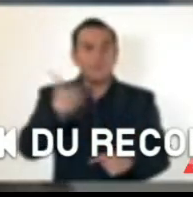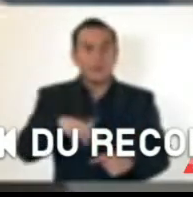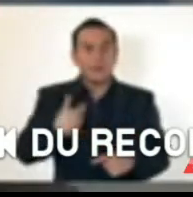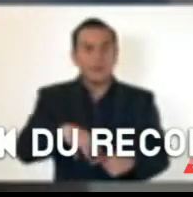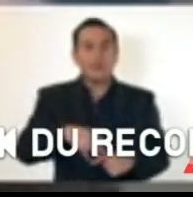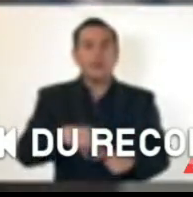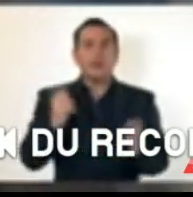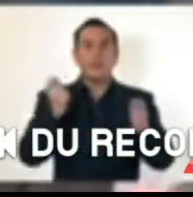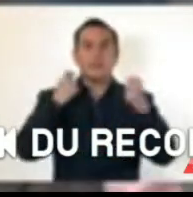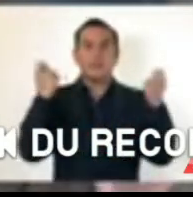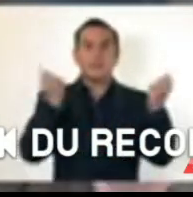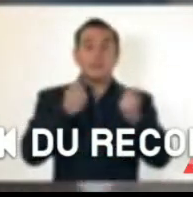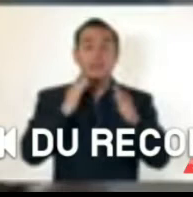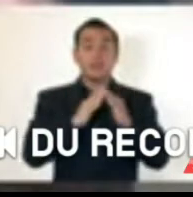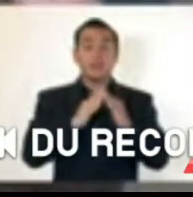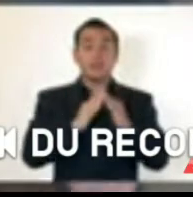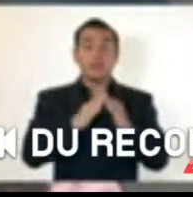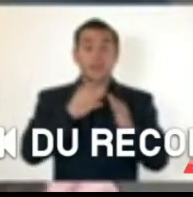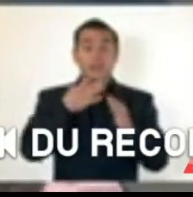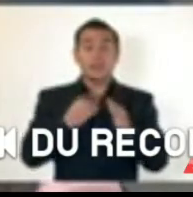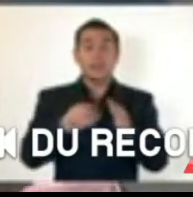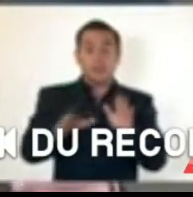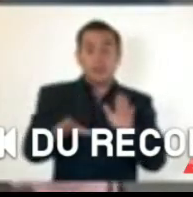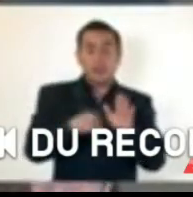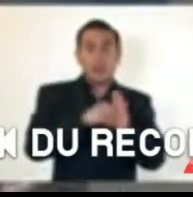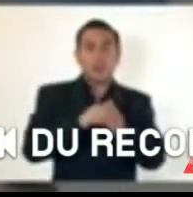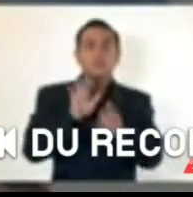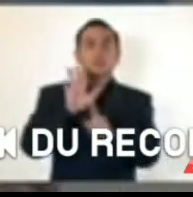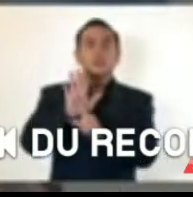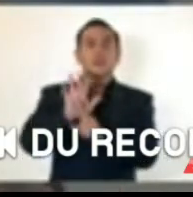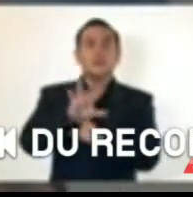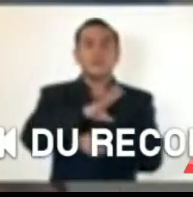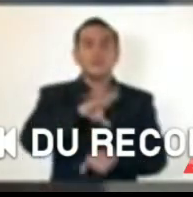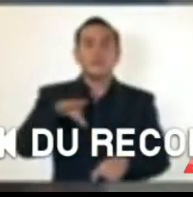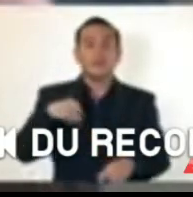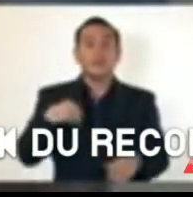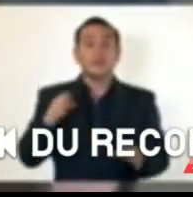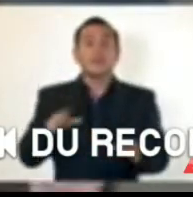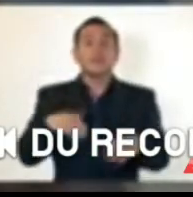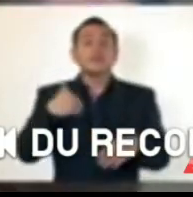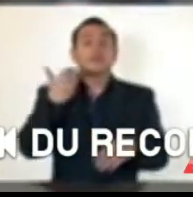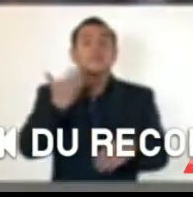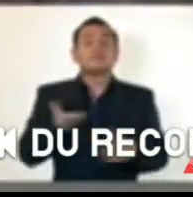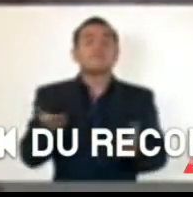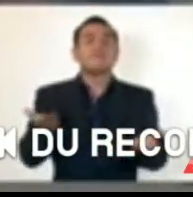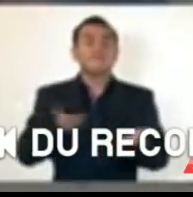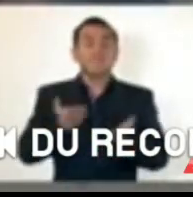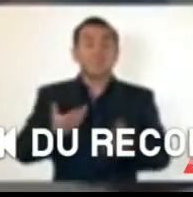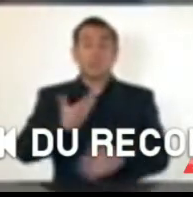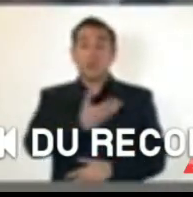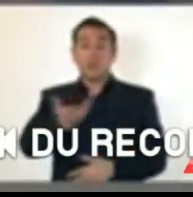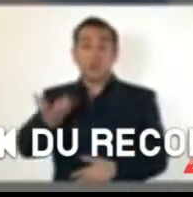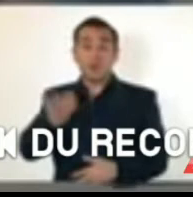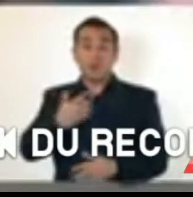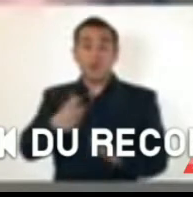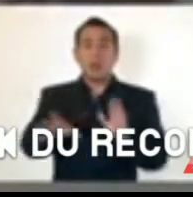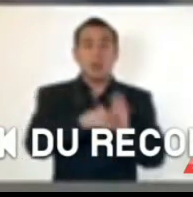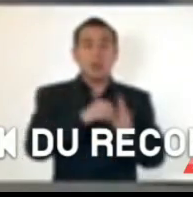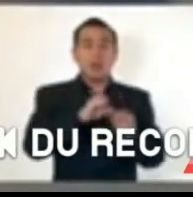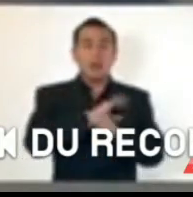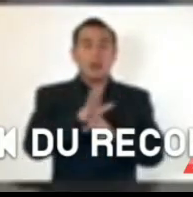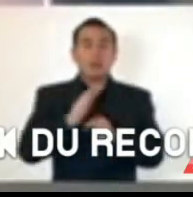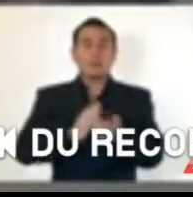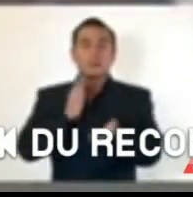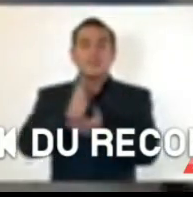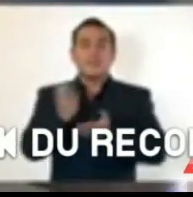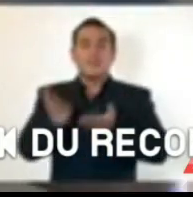los que vayan a sus casas después de esa fiesta, a contagiar a sus familias. Y luego esa gente que va a contagiar a otra gente, porque van a ir a la farmacia,